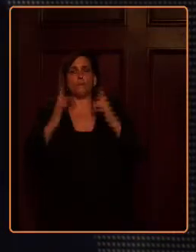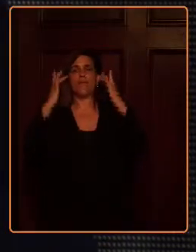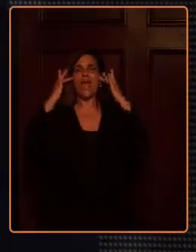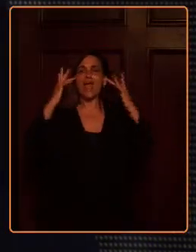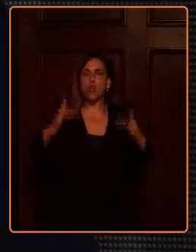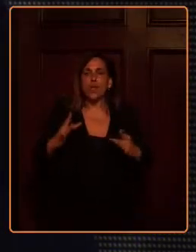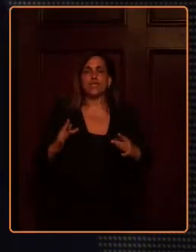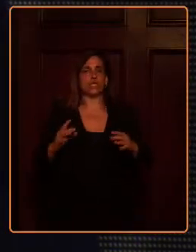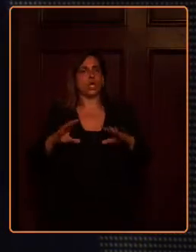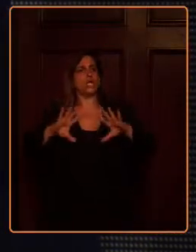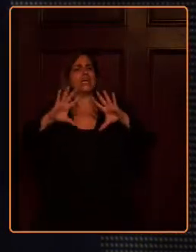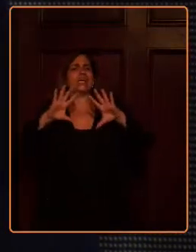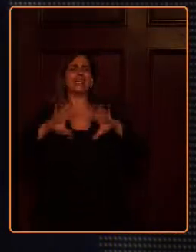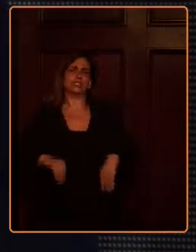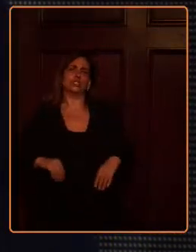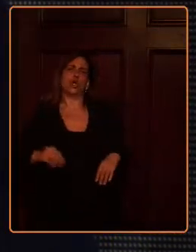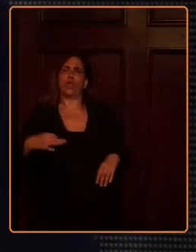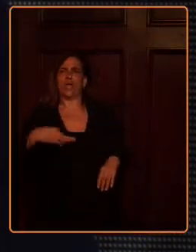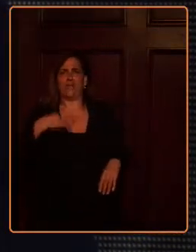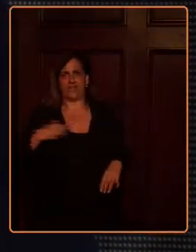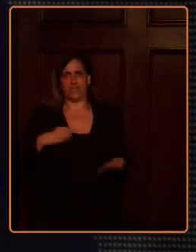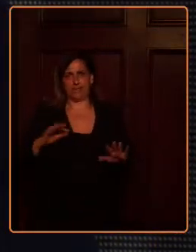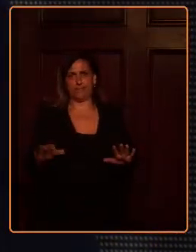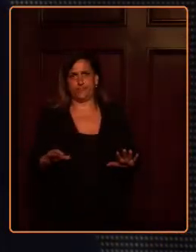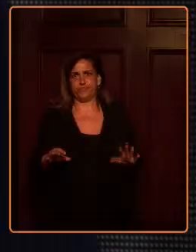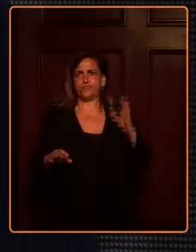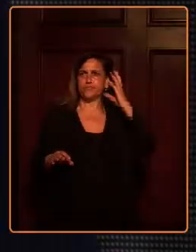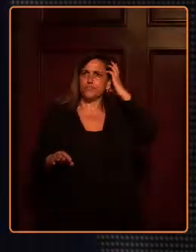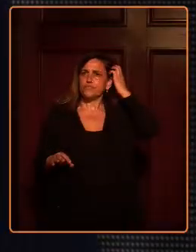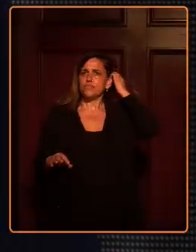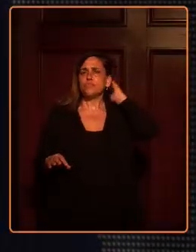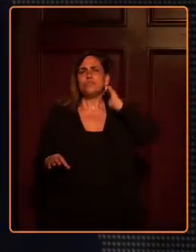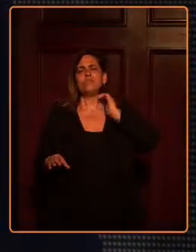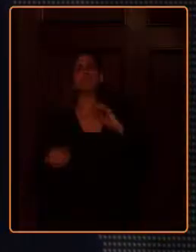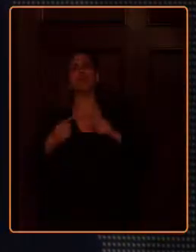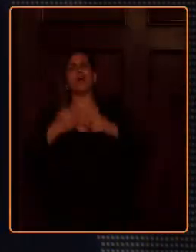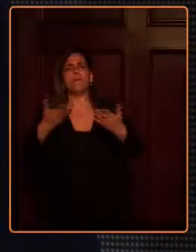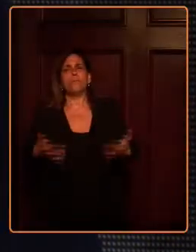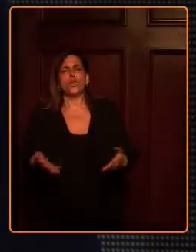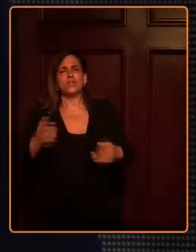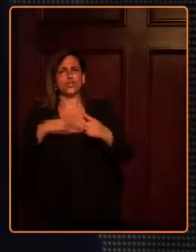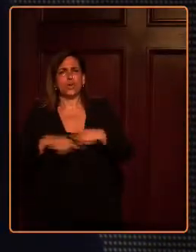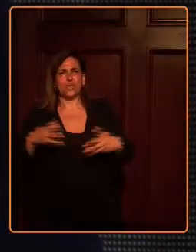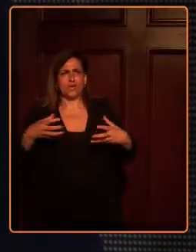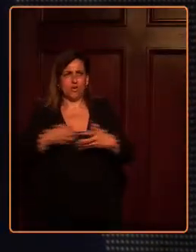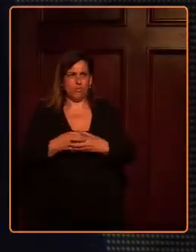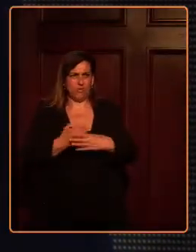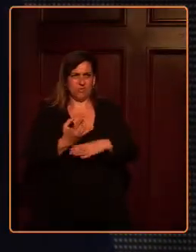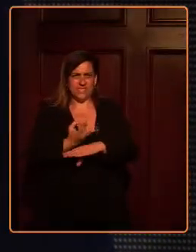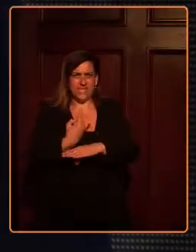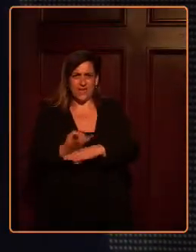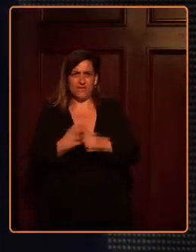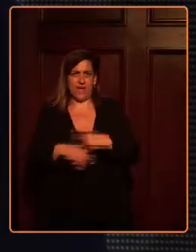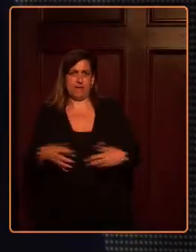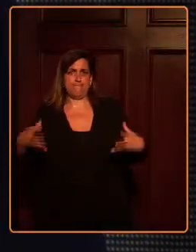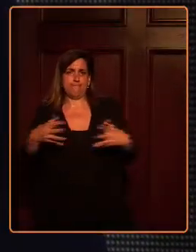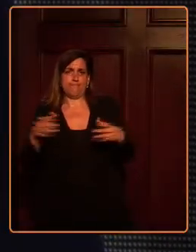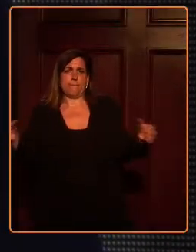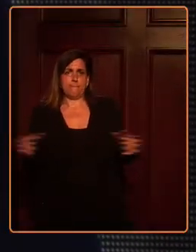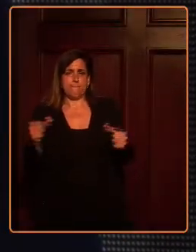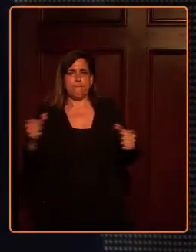y en todos los aspectos de nuestra vida. Por lo tanto, que una institución como Ceibal, dedicada a